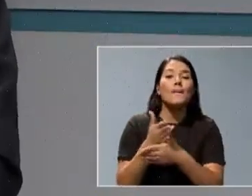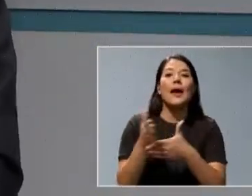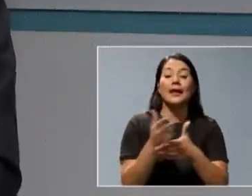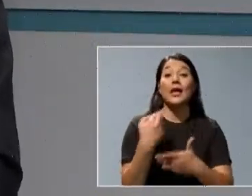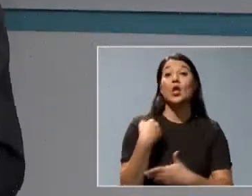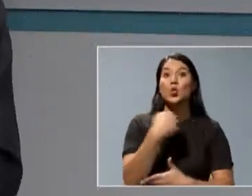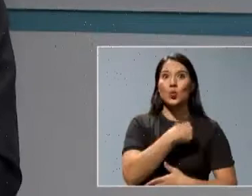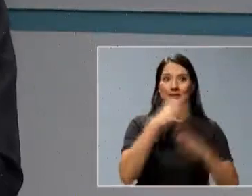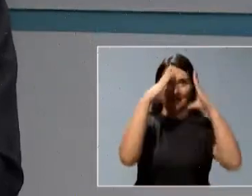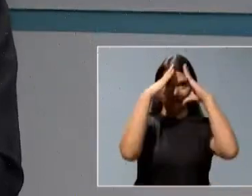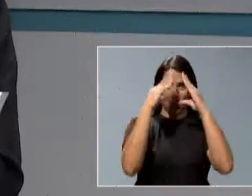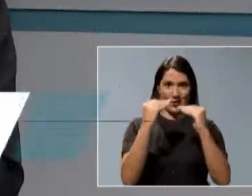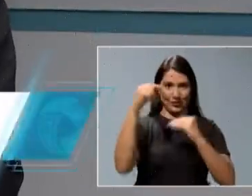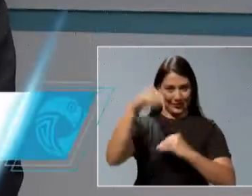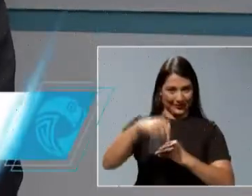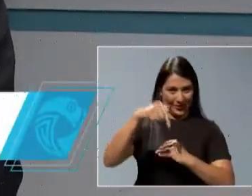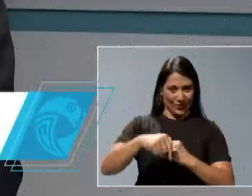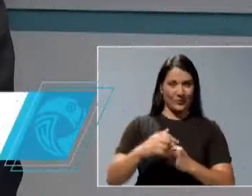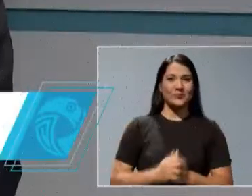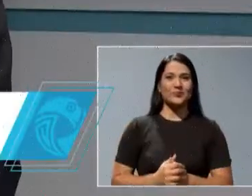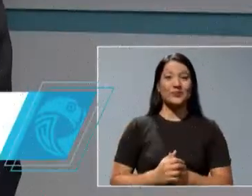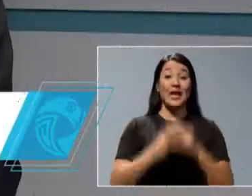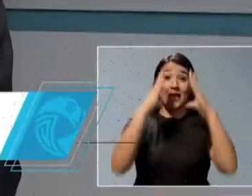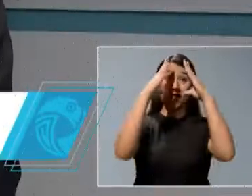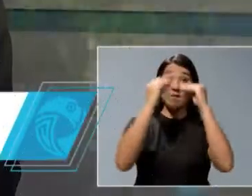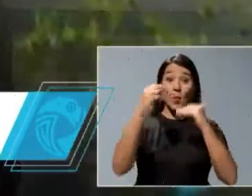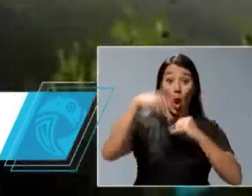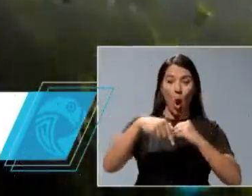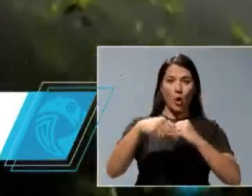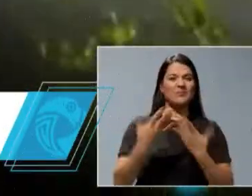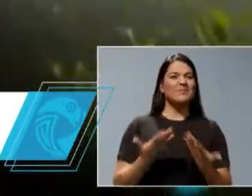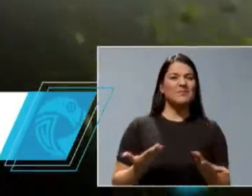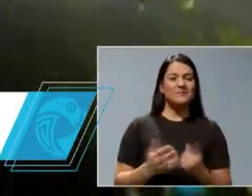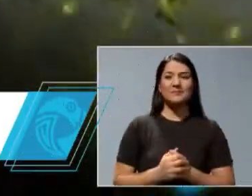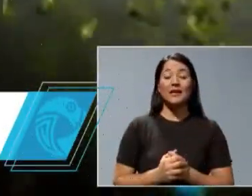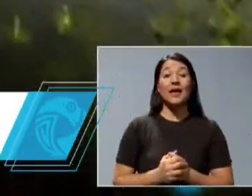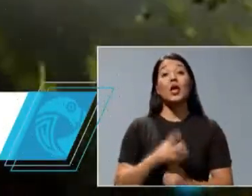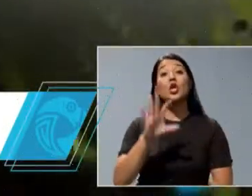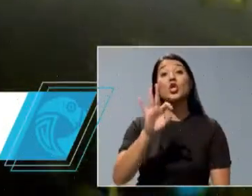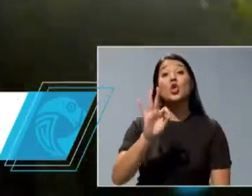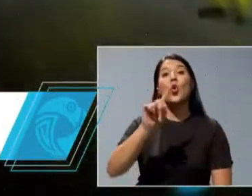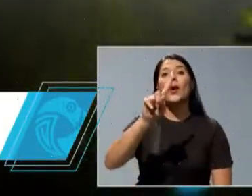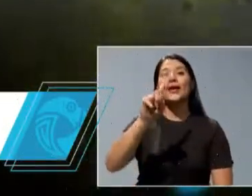dato del día. Nuestro dato del día es